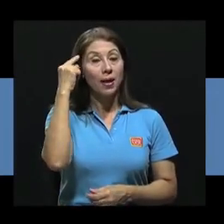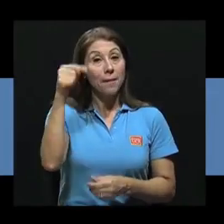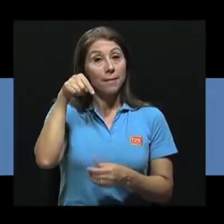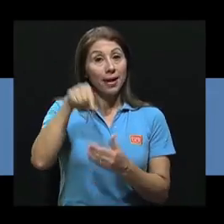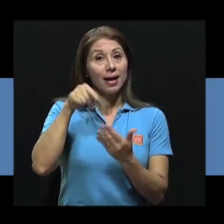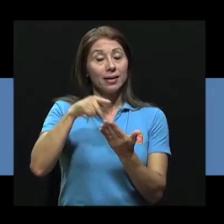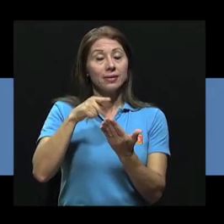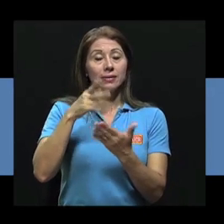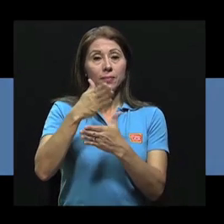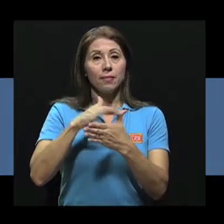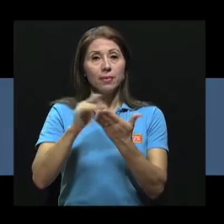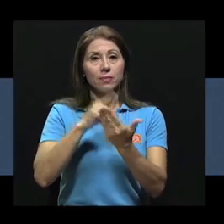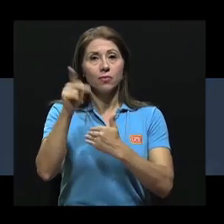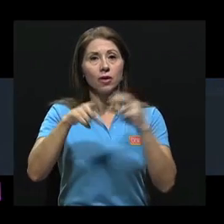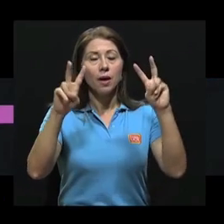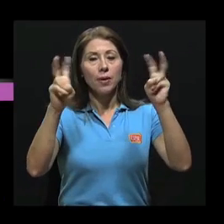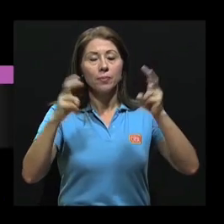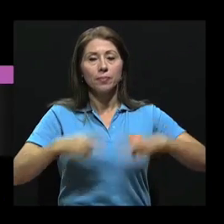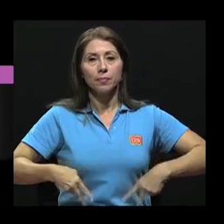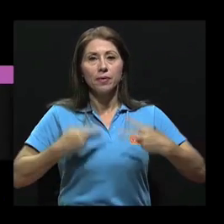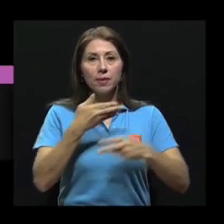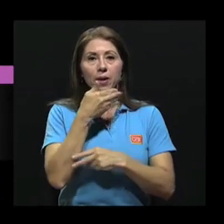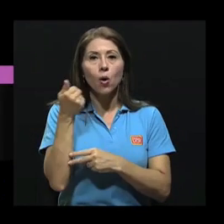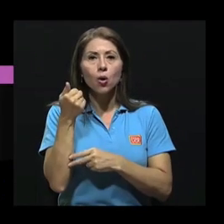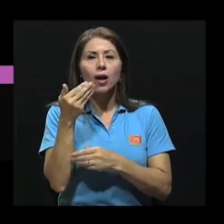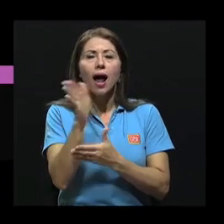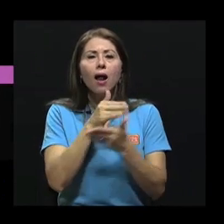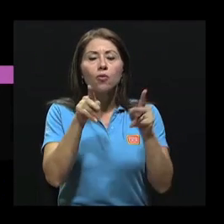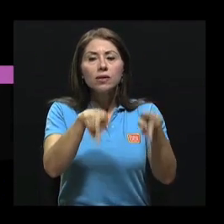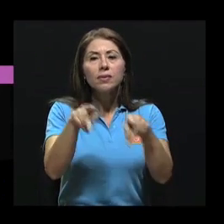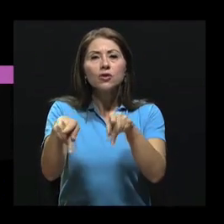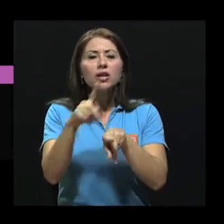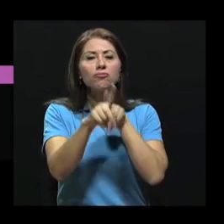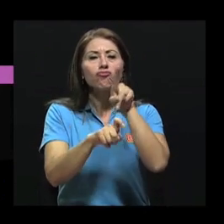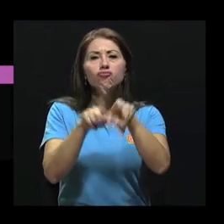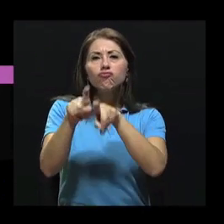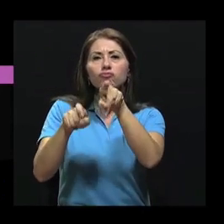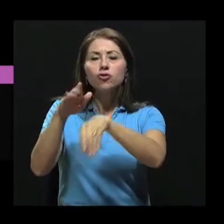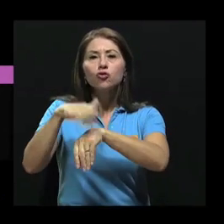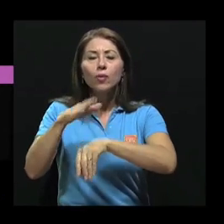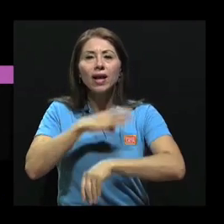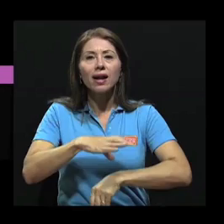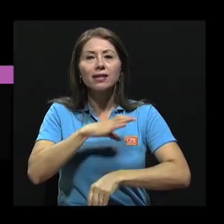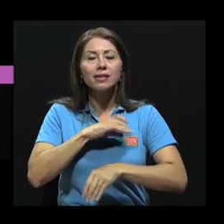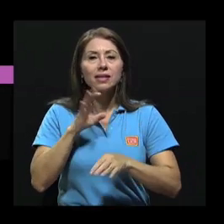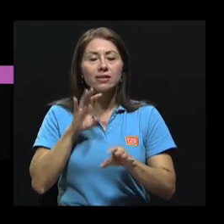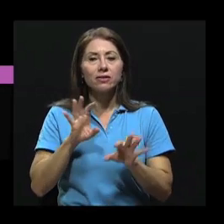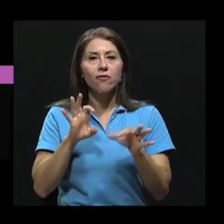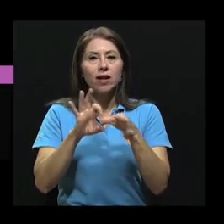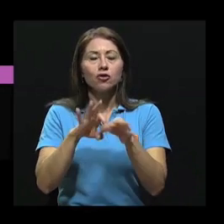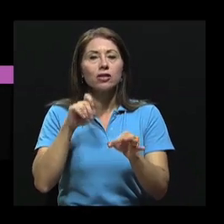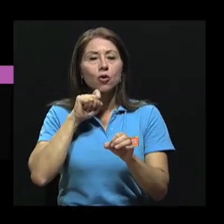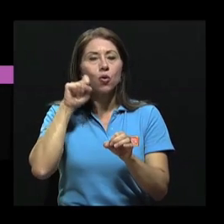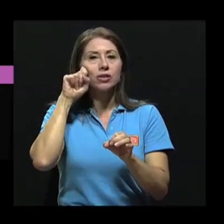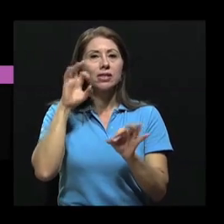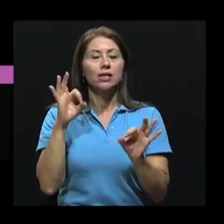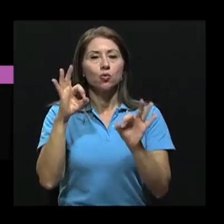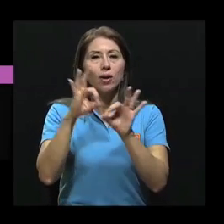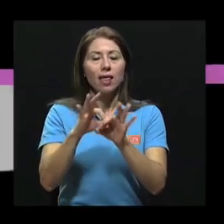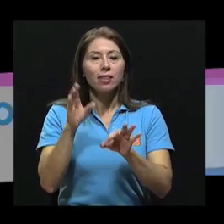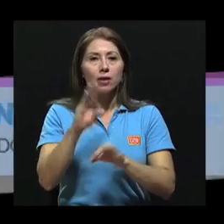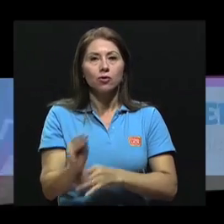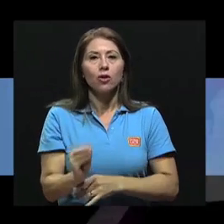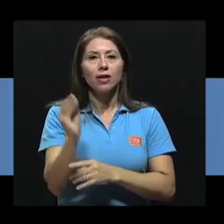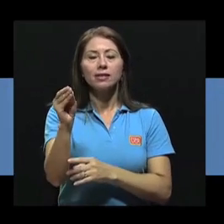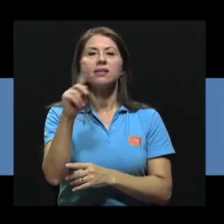Hola, para esta sección de Vivir Mejor le preguntamos a algunas personas acerca de las características relacionadas con la sexualidad